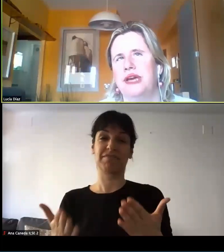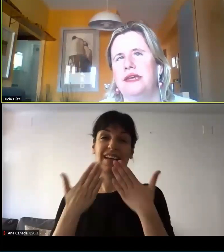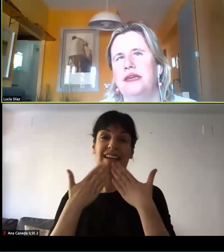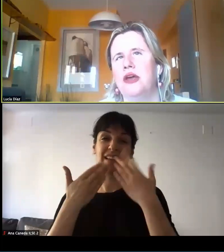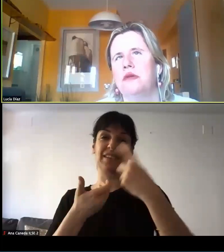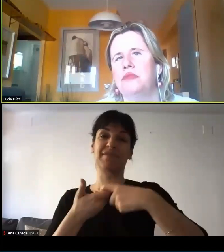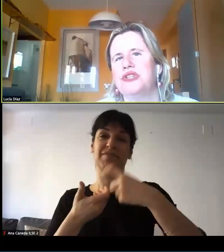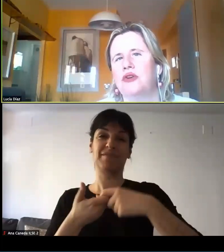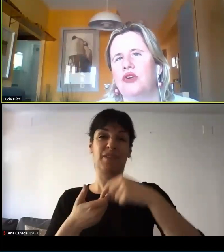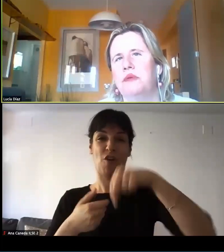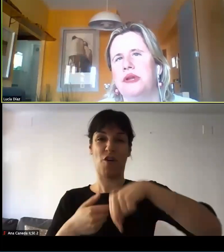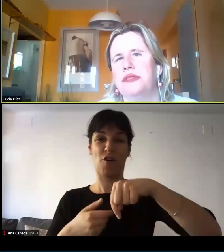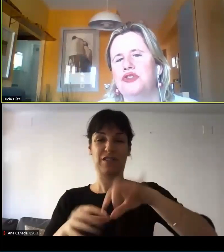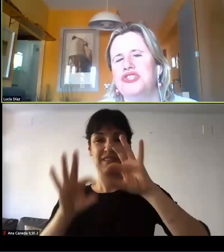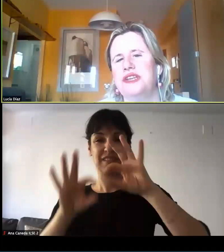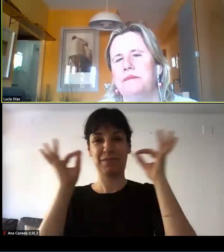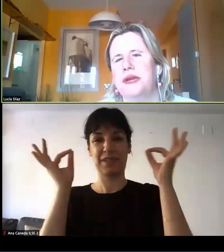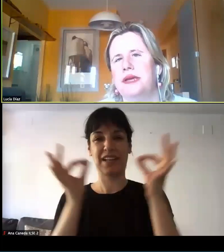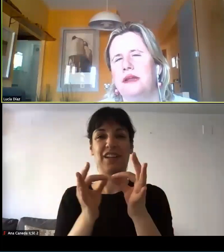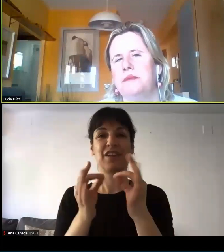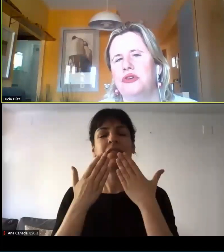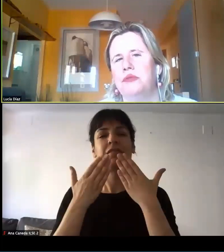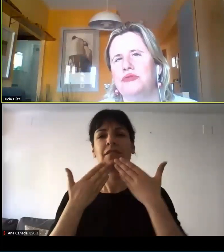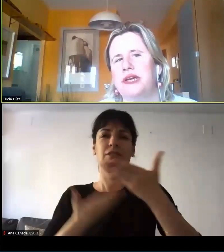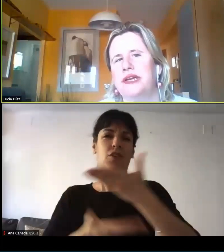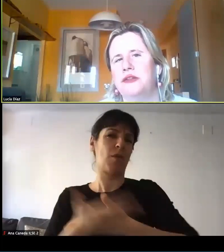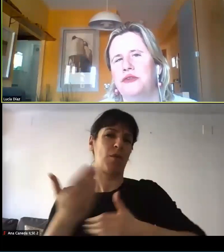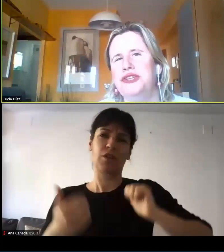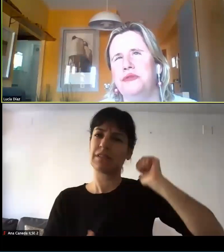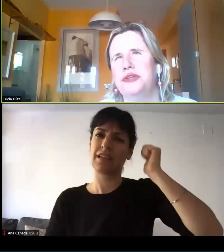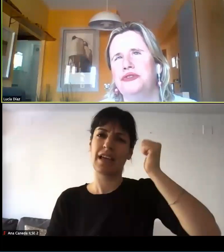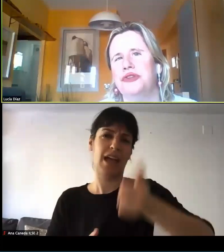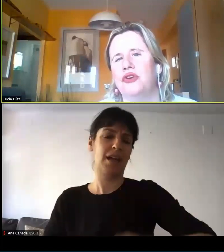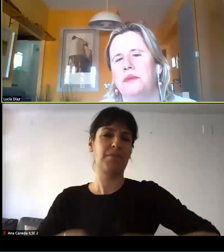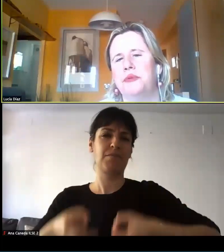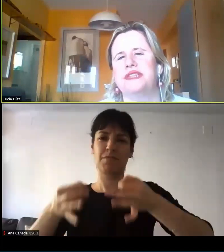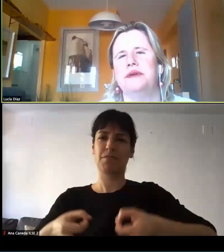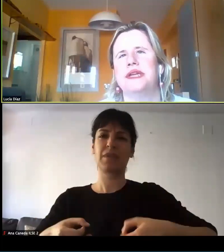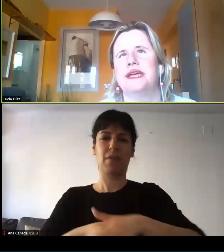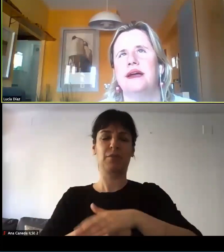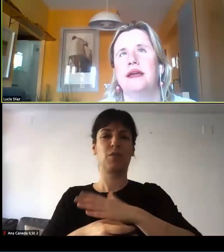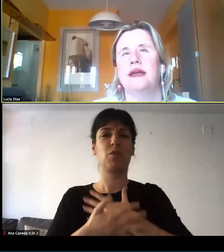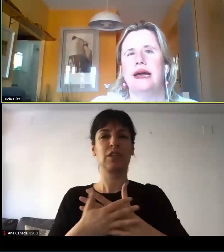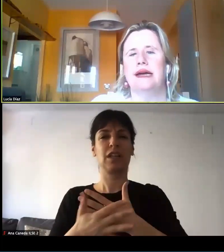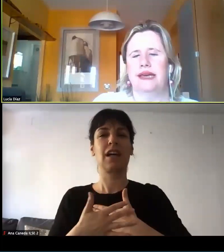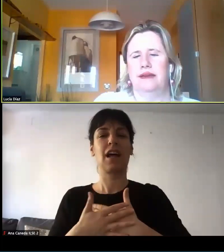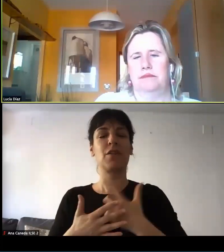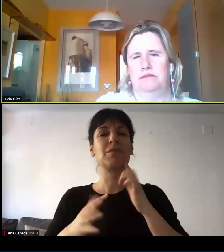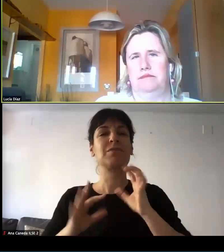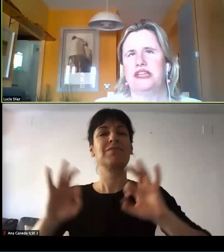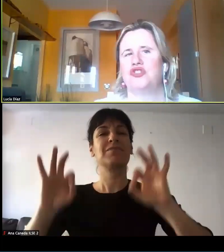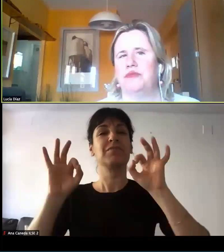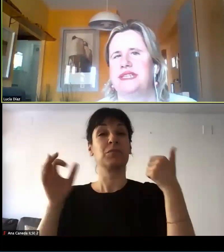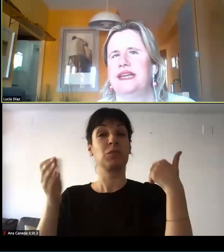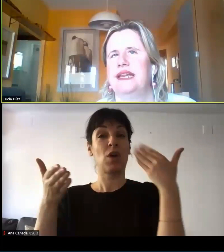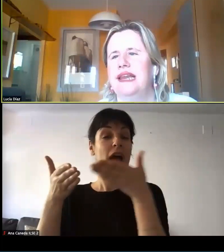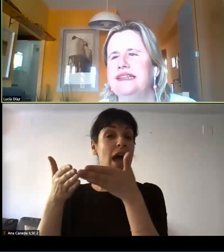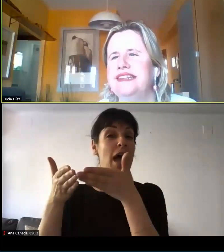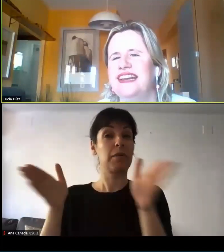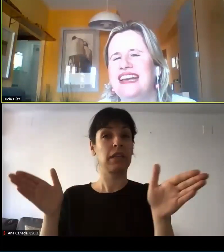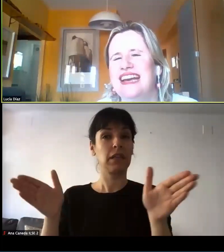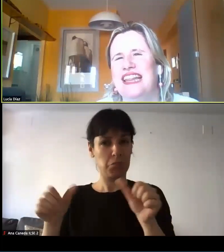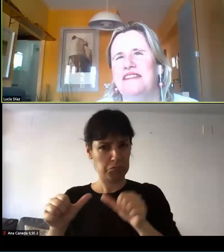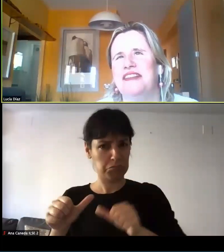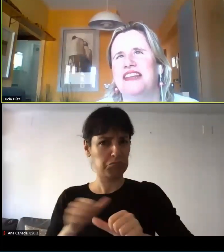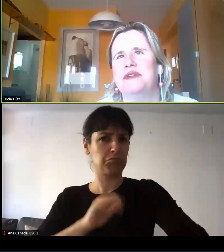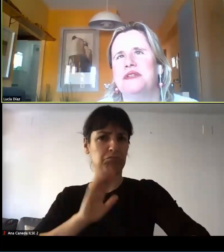participación hoy aquí, vuestra colaboración siempre en el ámbito del voluntariado y sobre todo dejo la puerta abierta a que esto va a seguir